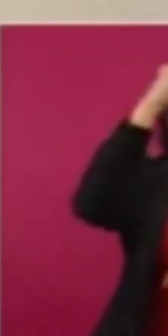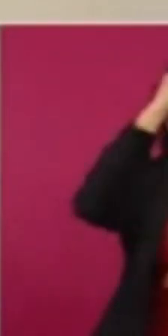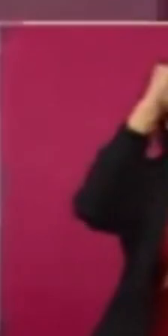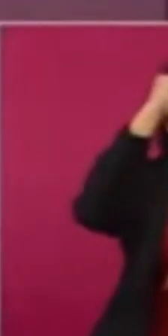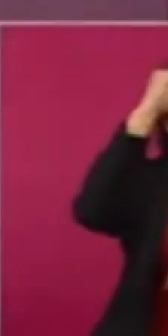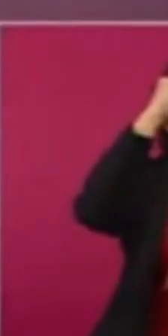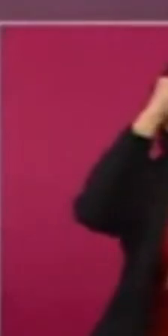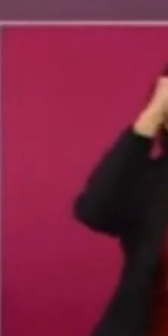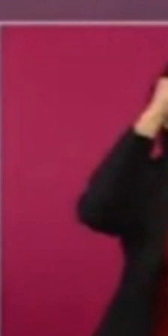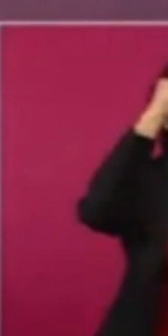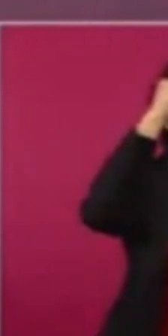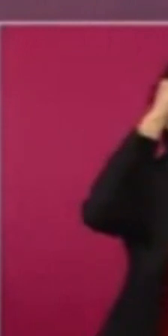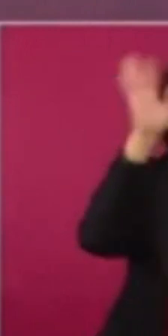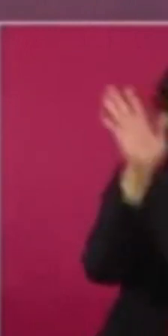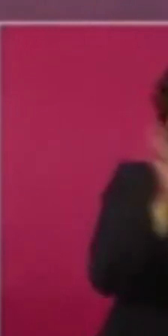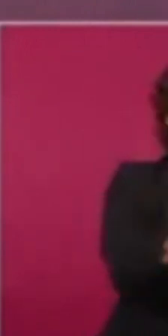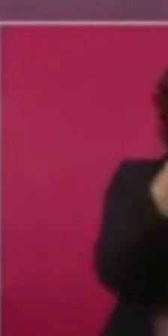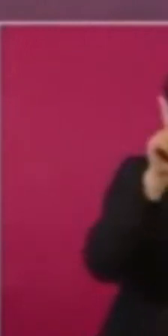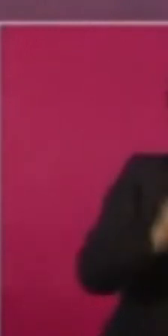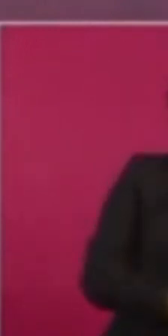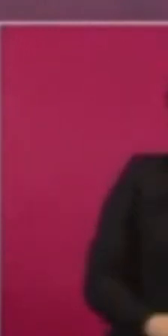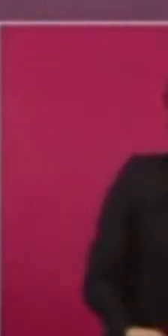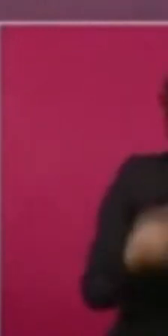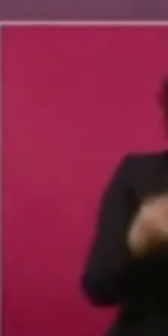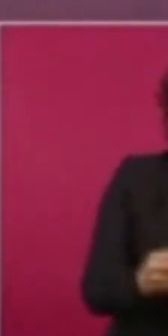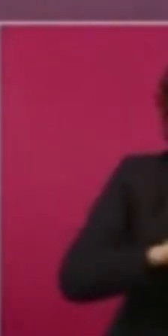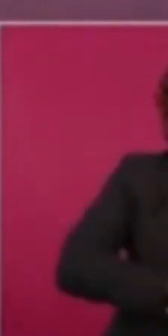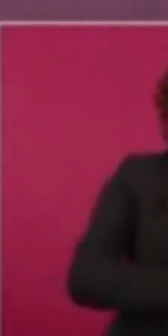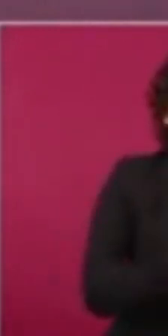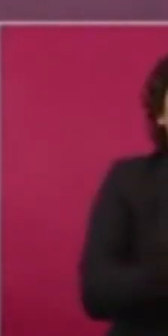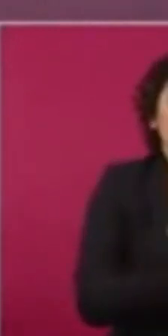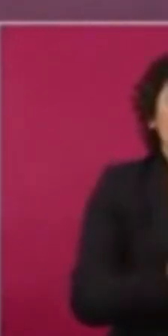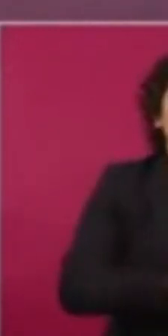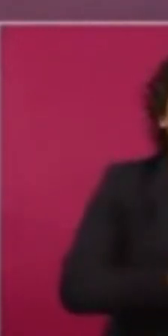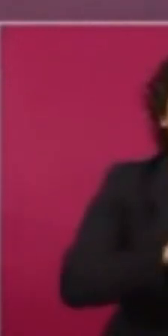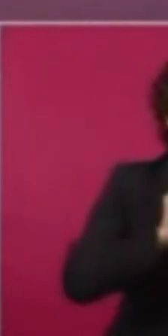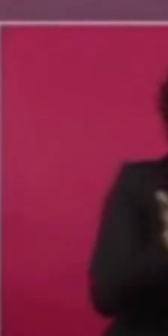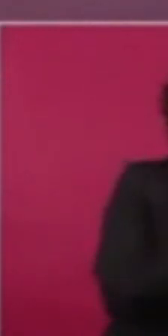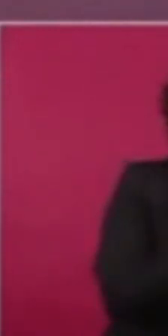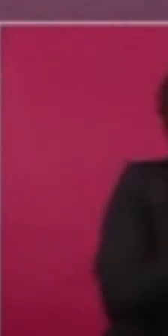hay negocios o hay corrupción.